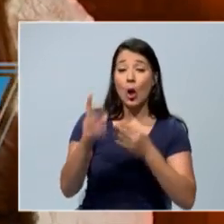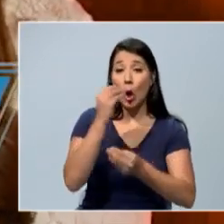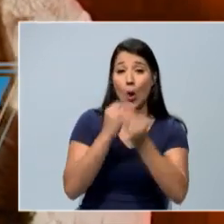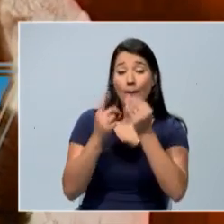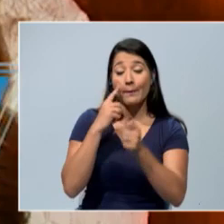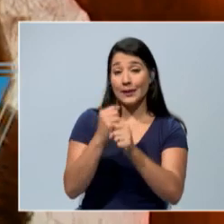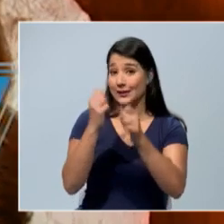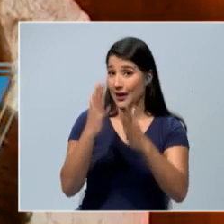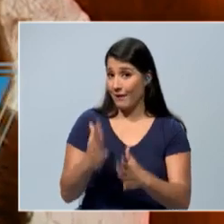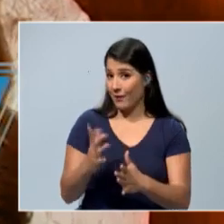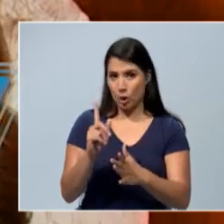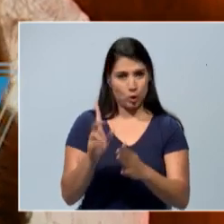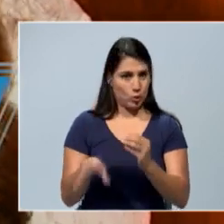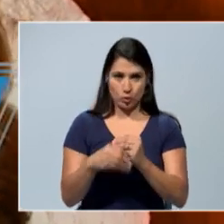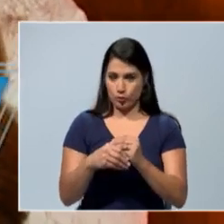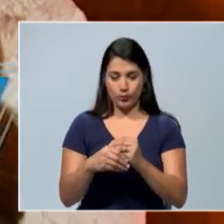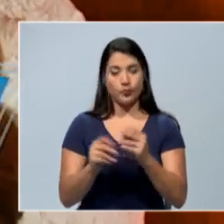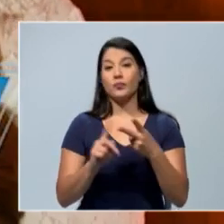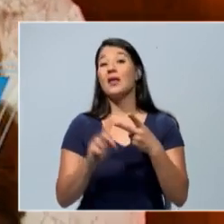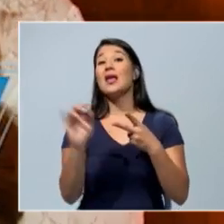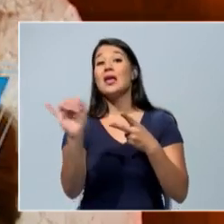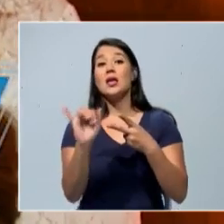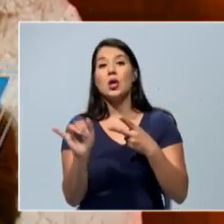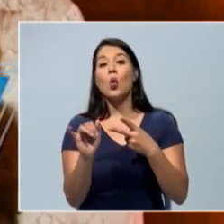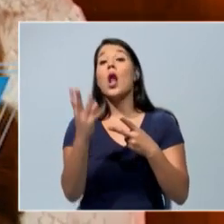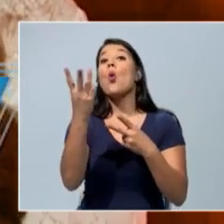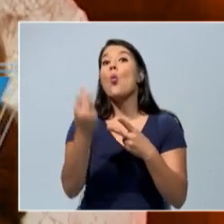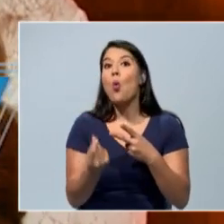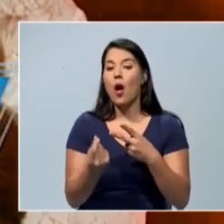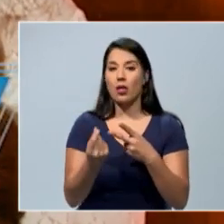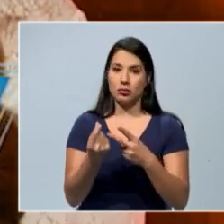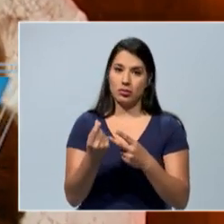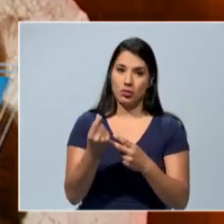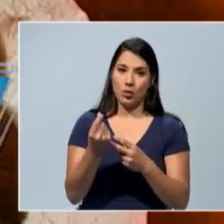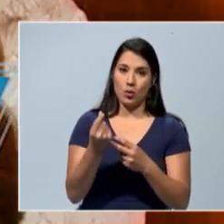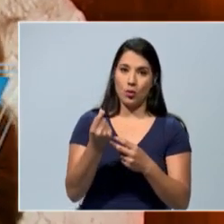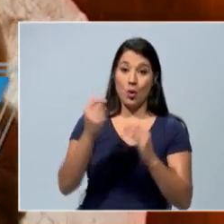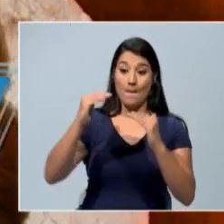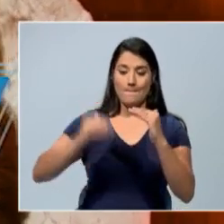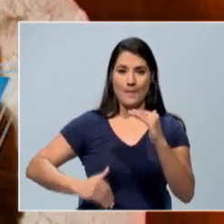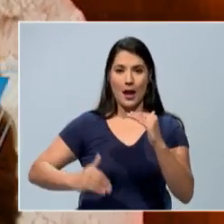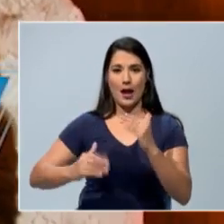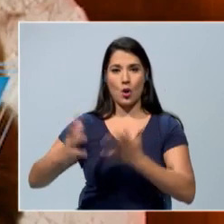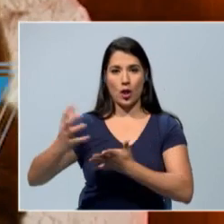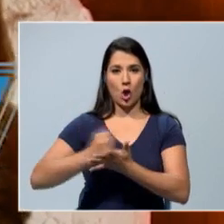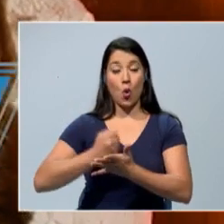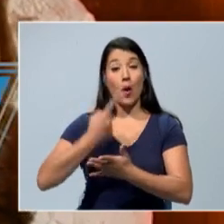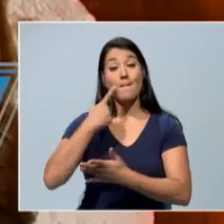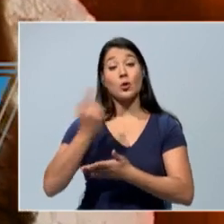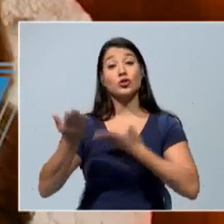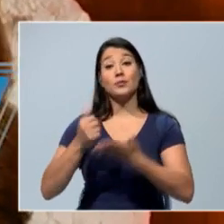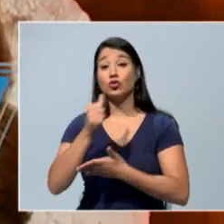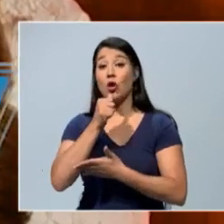tampoco incluye el costo de lo que se va a dejar de percibir por medio de la tarifa porque vamos a tener que rebajar.